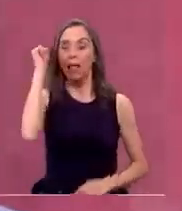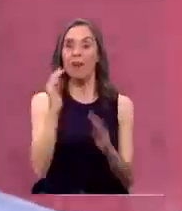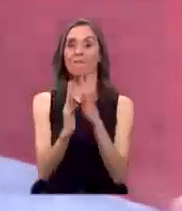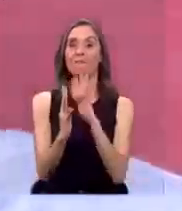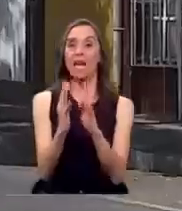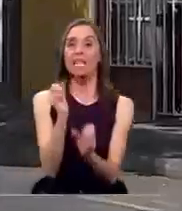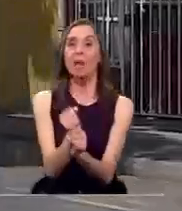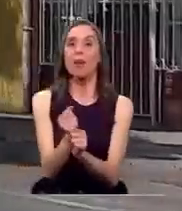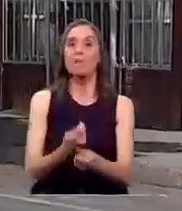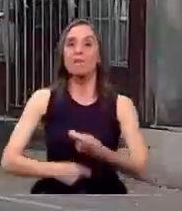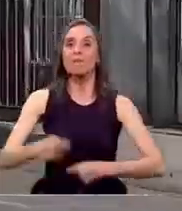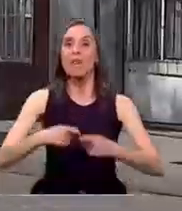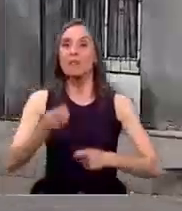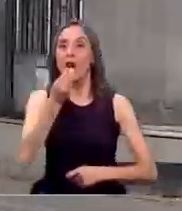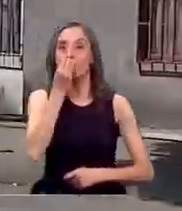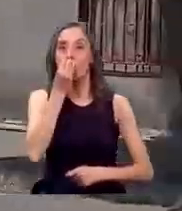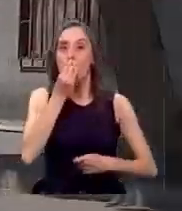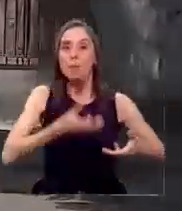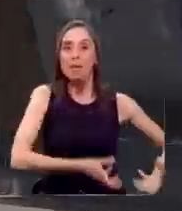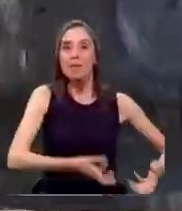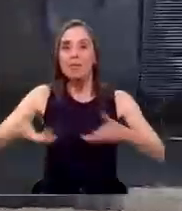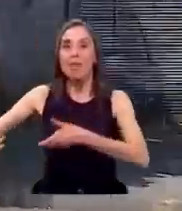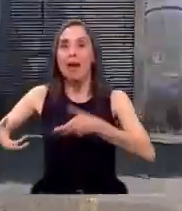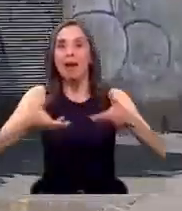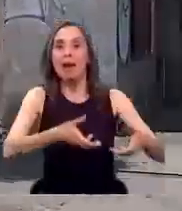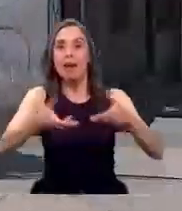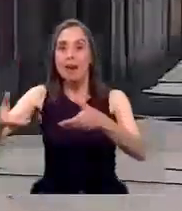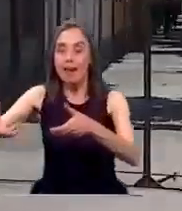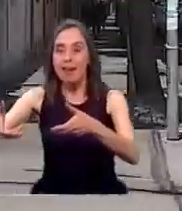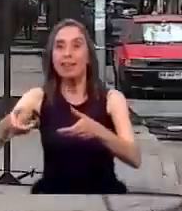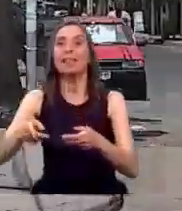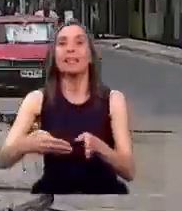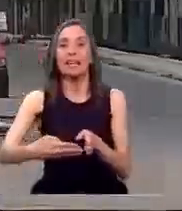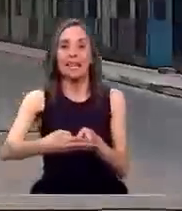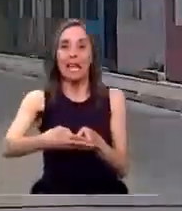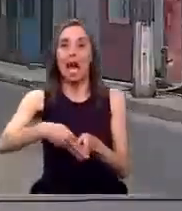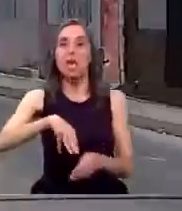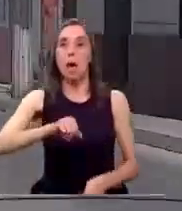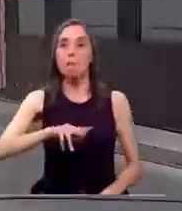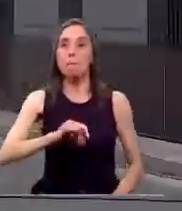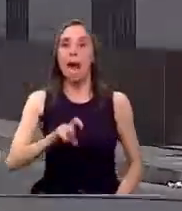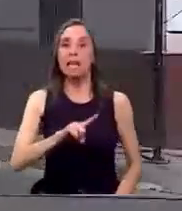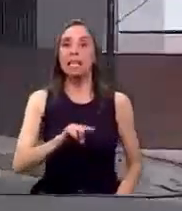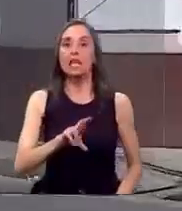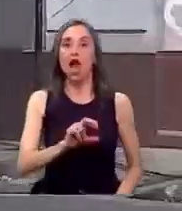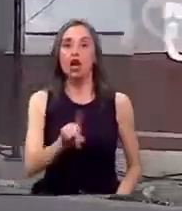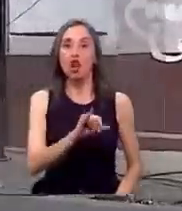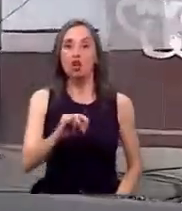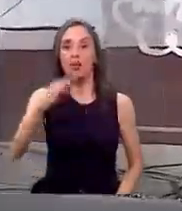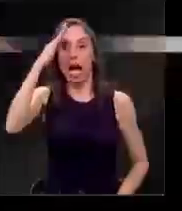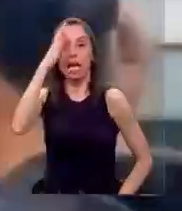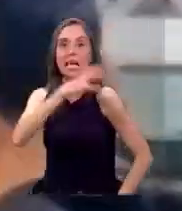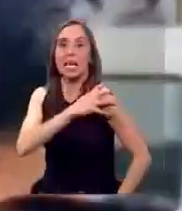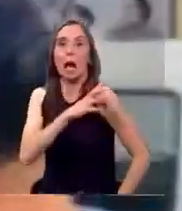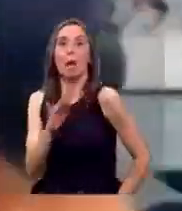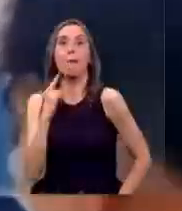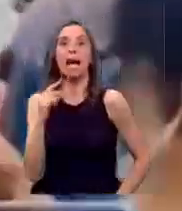donde trabaja como vendedor de comida itinerante. Se encontraba a la intersección de Martínez de Rosas con General Baquedano.